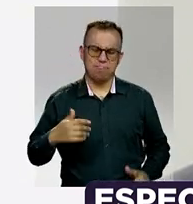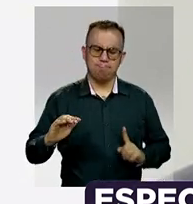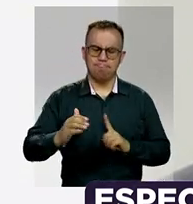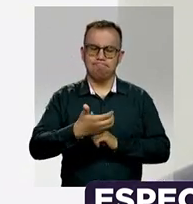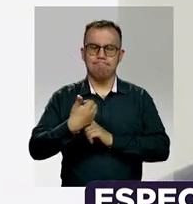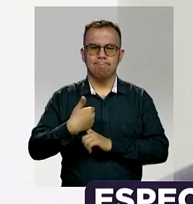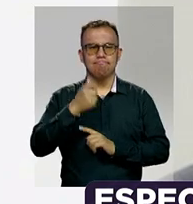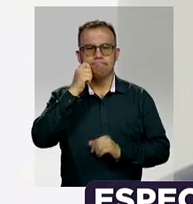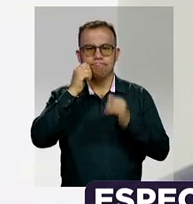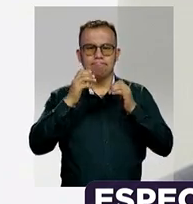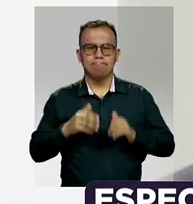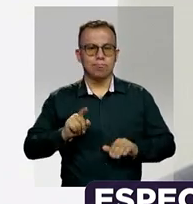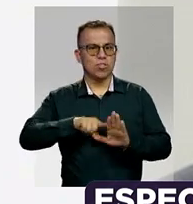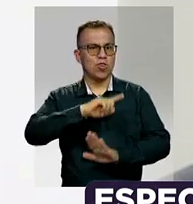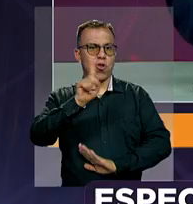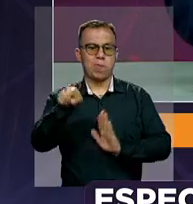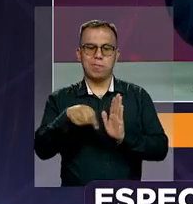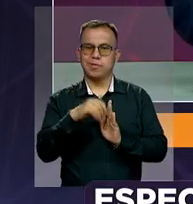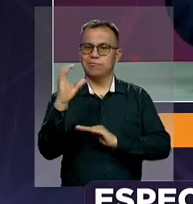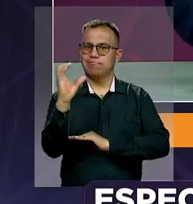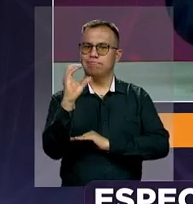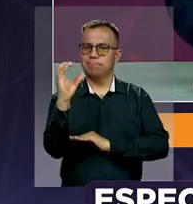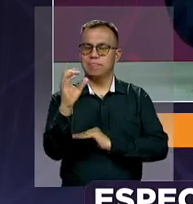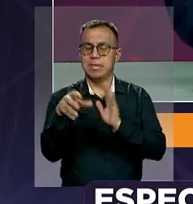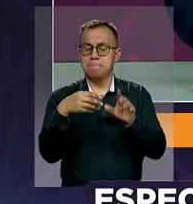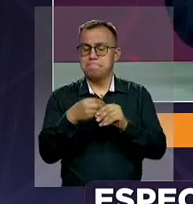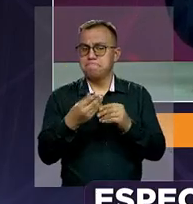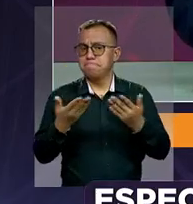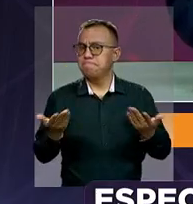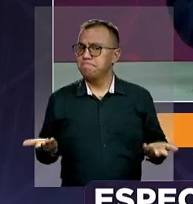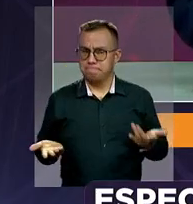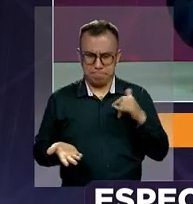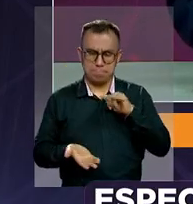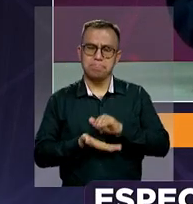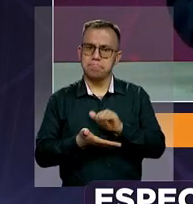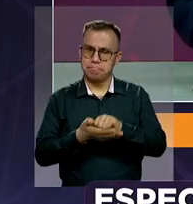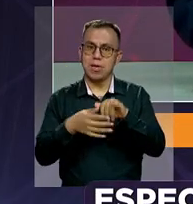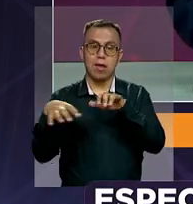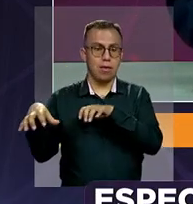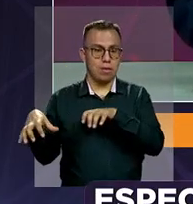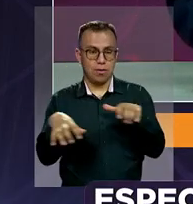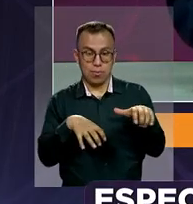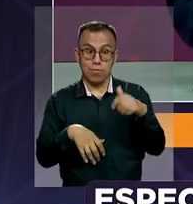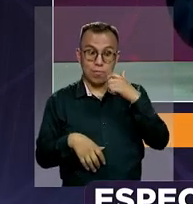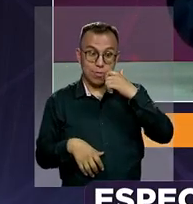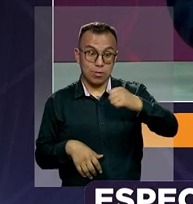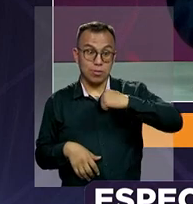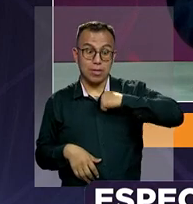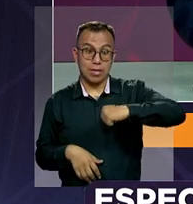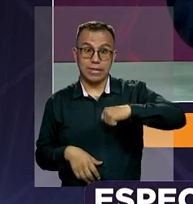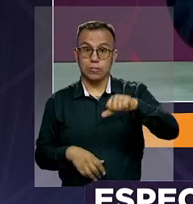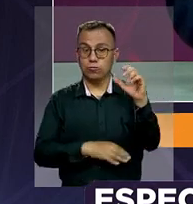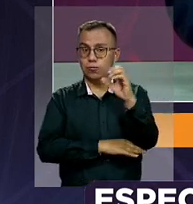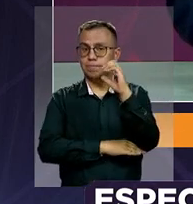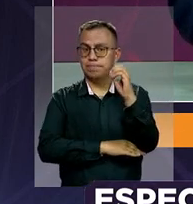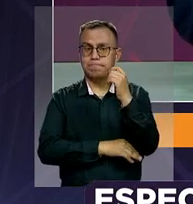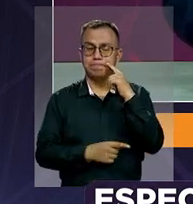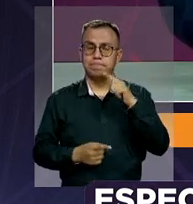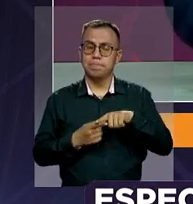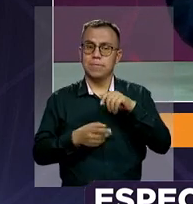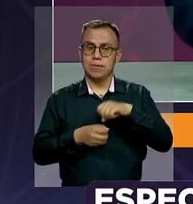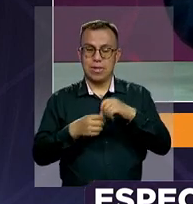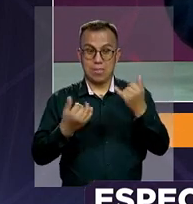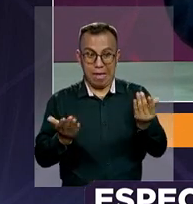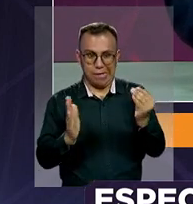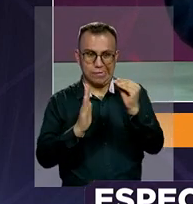los derechos humanos de todos los colombianos. Y por lo mismo tienen que actuar cuando los derechos de los colombianos están en